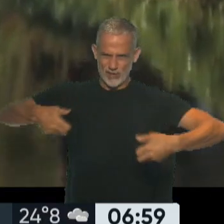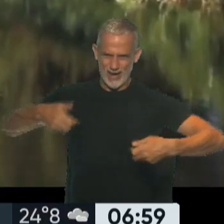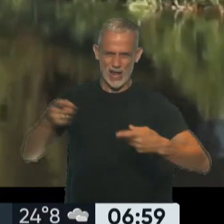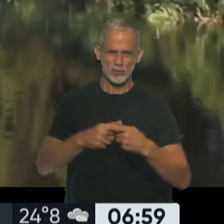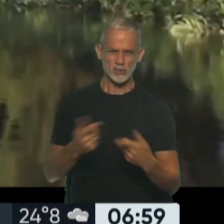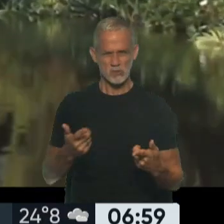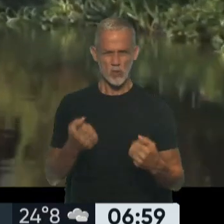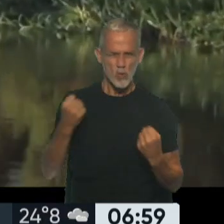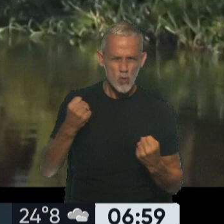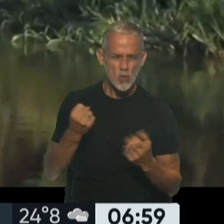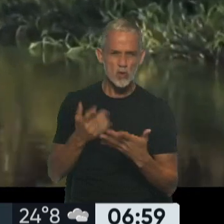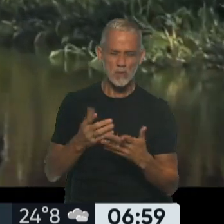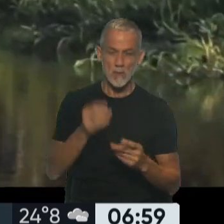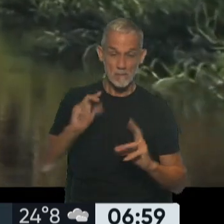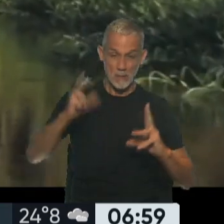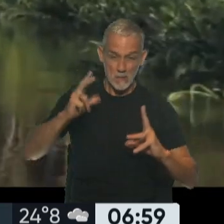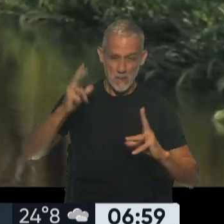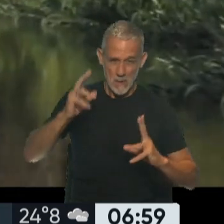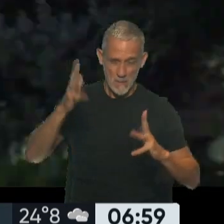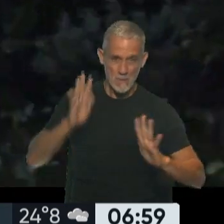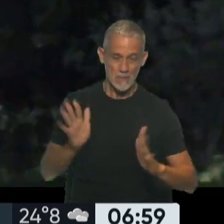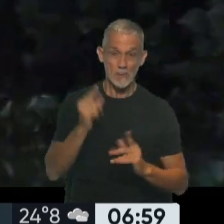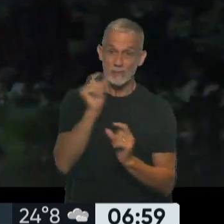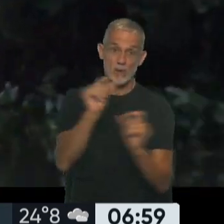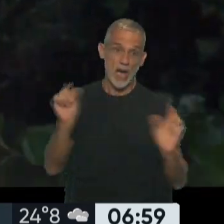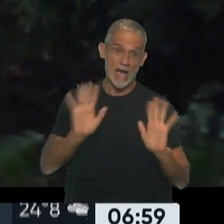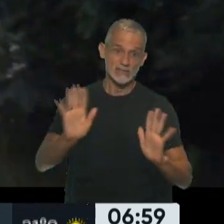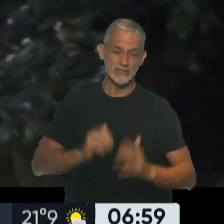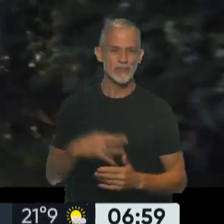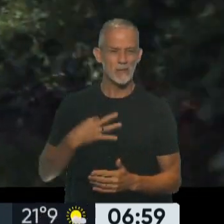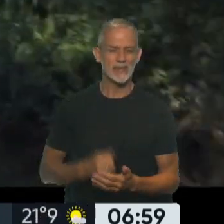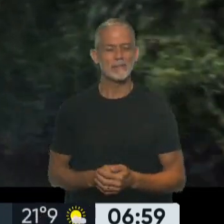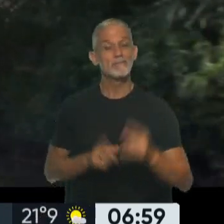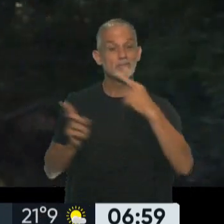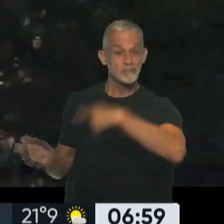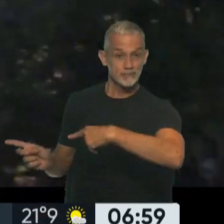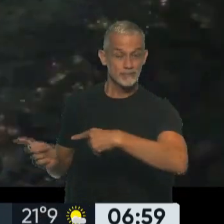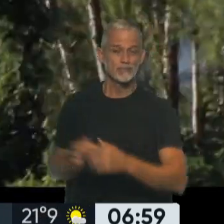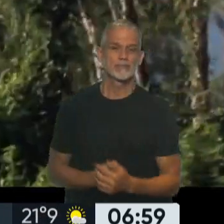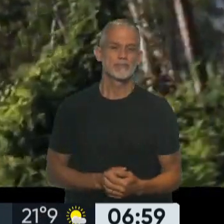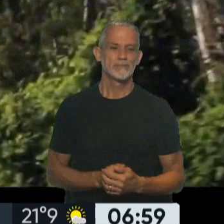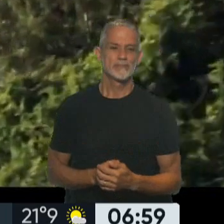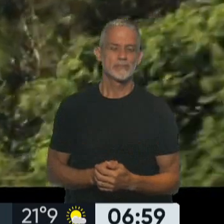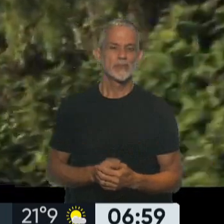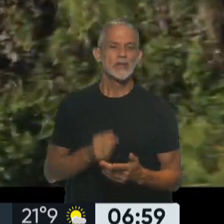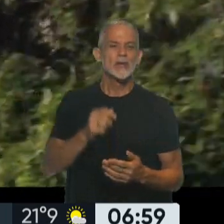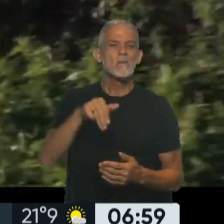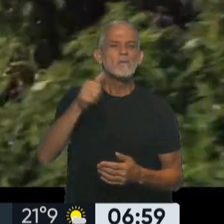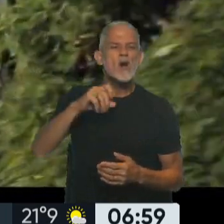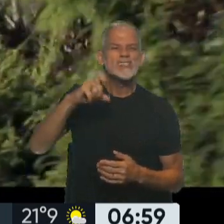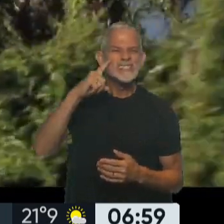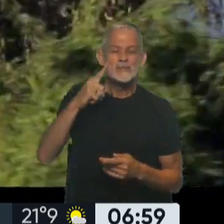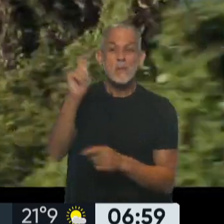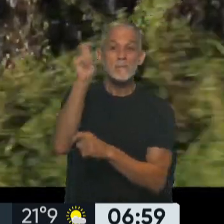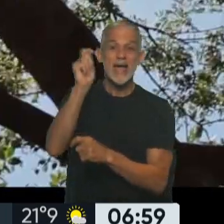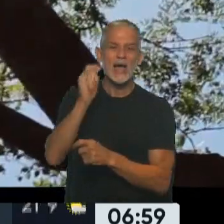áspero y siempre está al borde del estallido, y lo muestra el documental tal cual como es. Reflejo de un pescador. Tulio Mochi es un